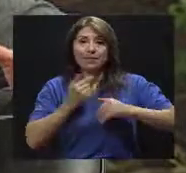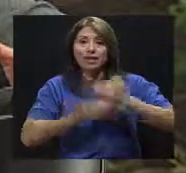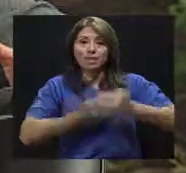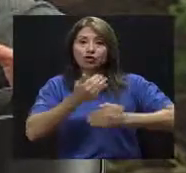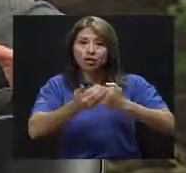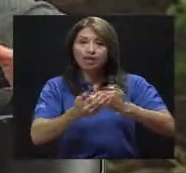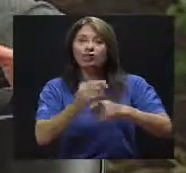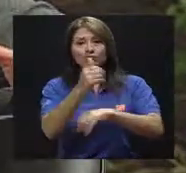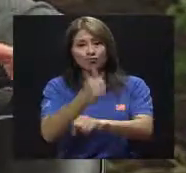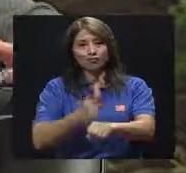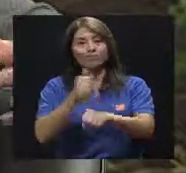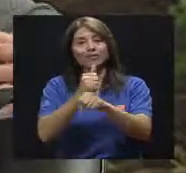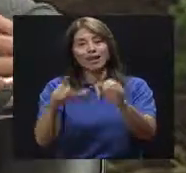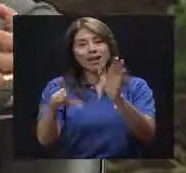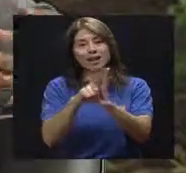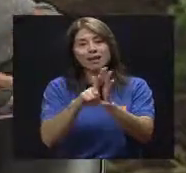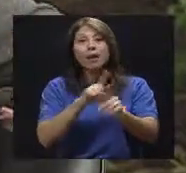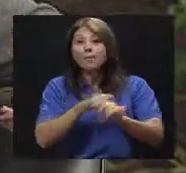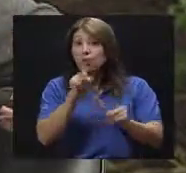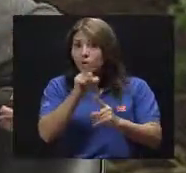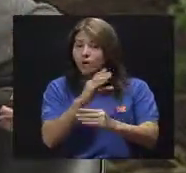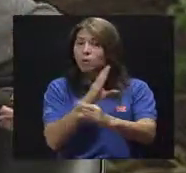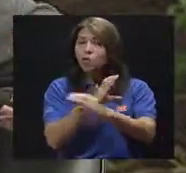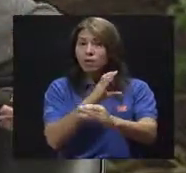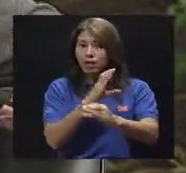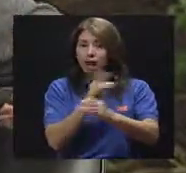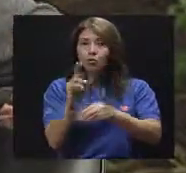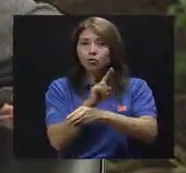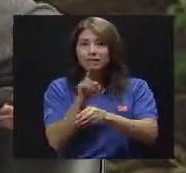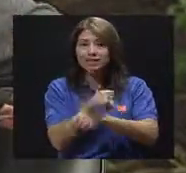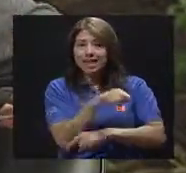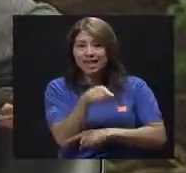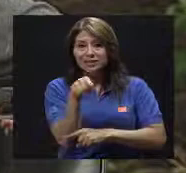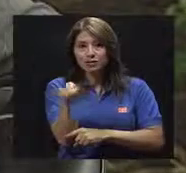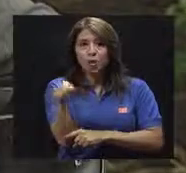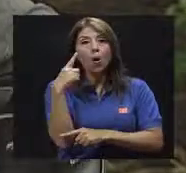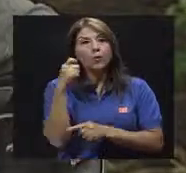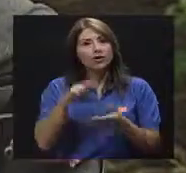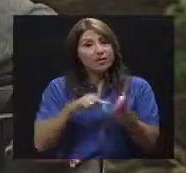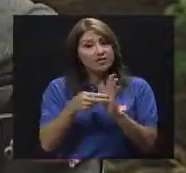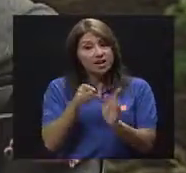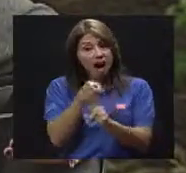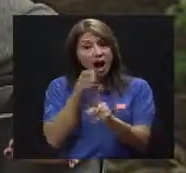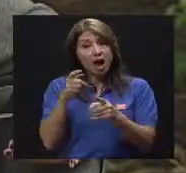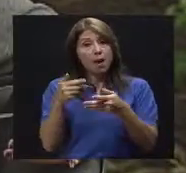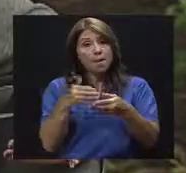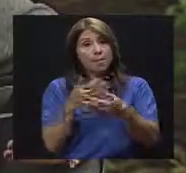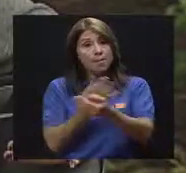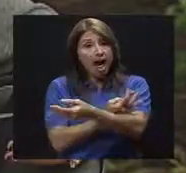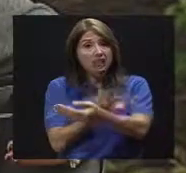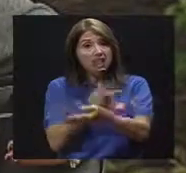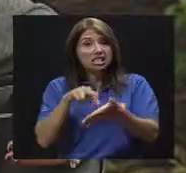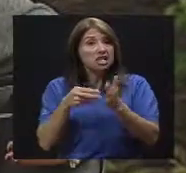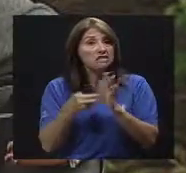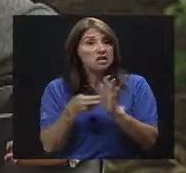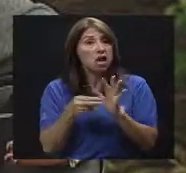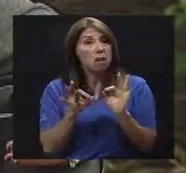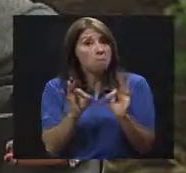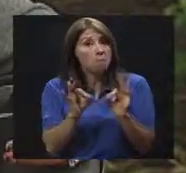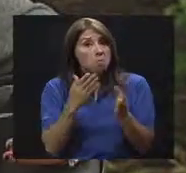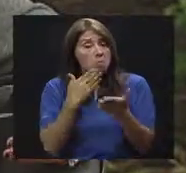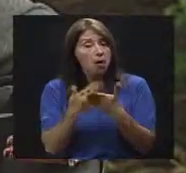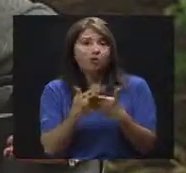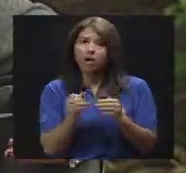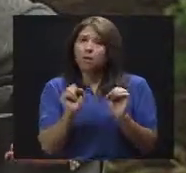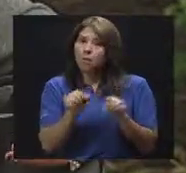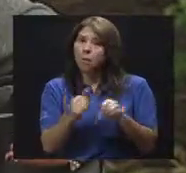legislación. El asunto es que sí hay que tener mucho cuidado a la hora de utilizarlos, pues porque el hecho que sean de plantas no quiere decir que son inocuos. Es